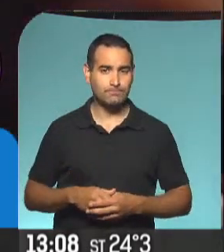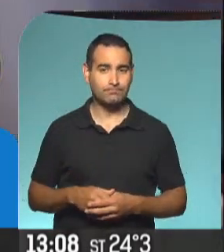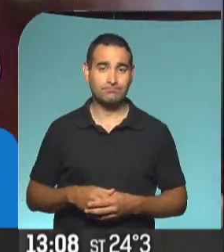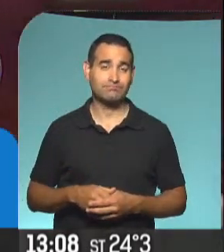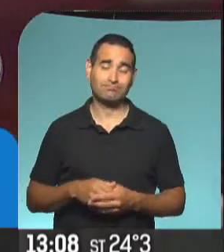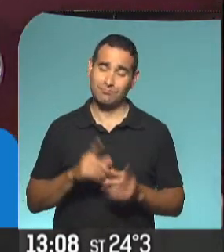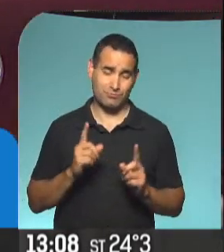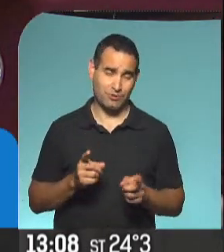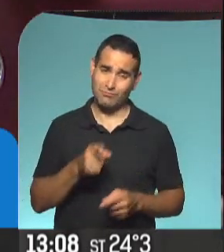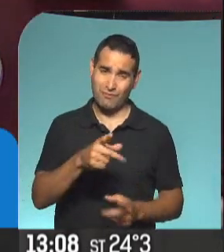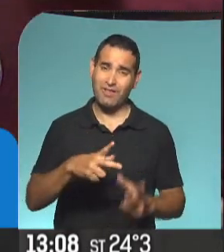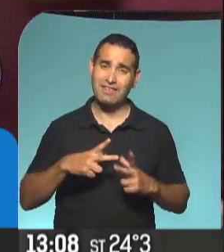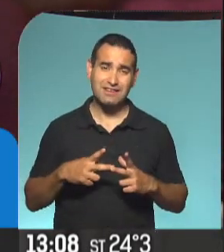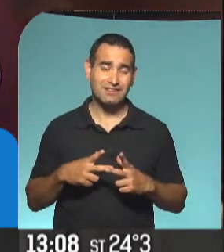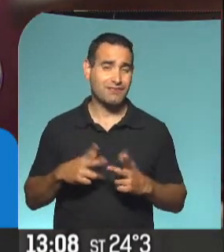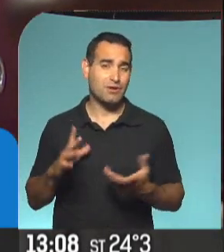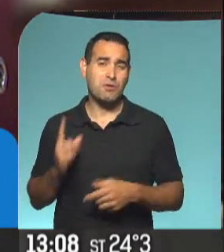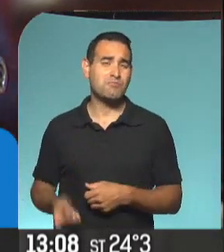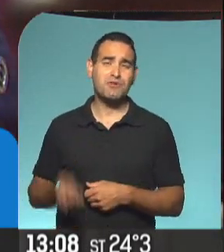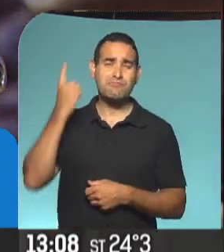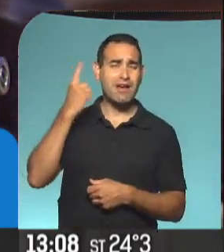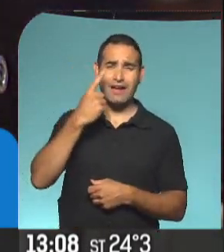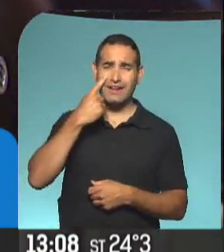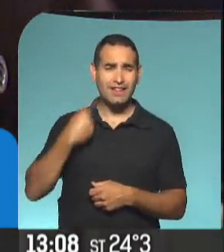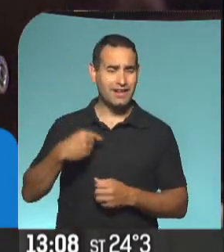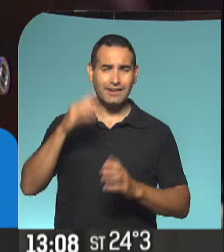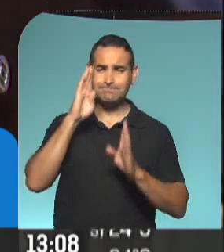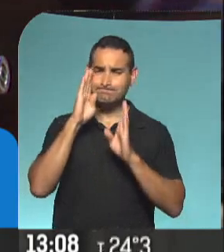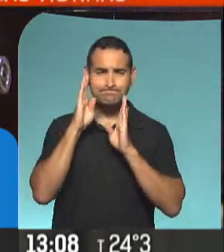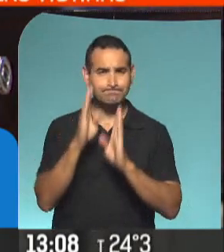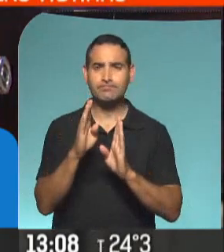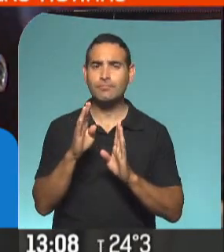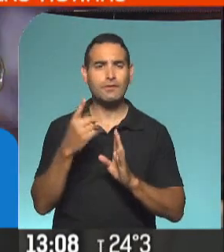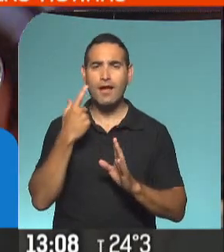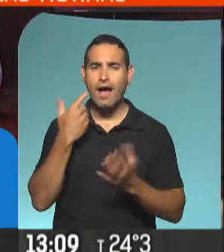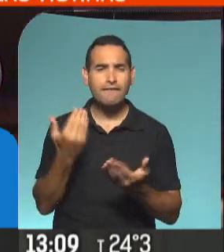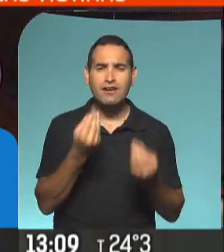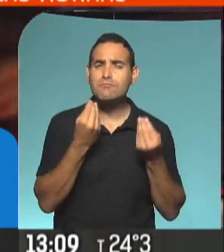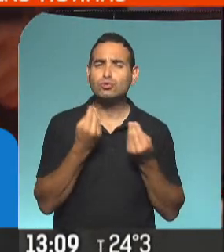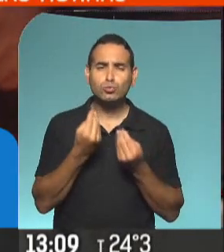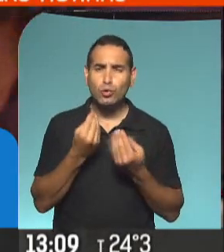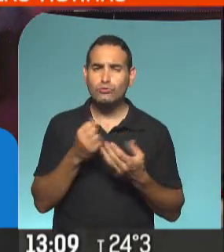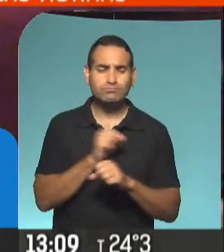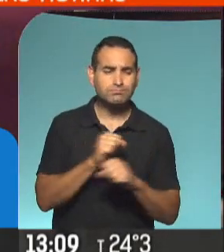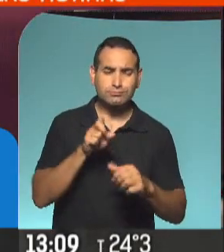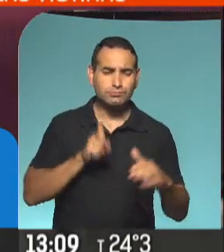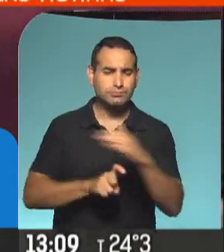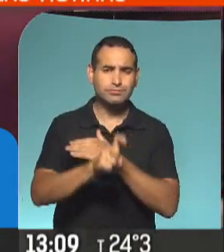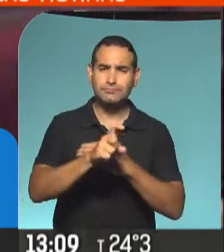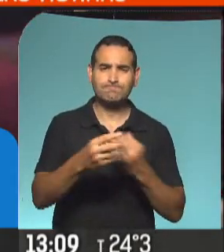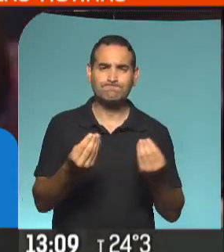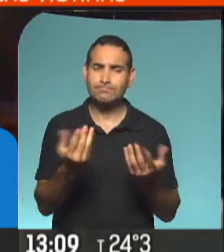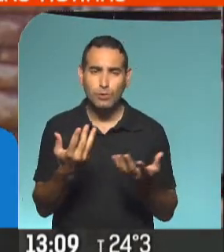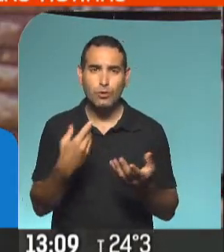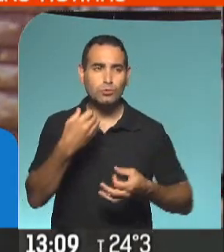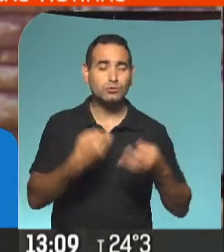lo que vos describís. Nosotros desde el primer día nos abocamos a esto, a averiguar qué es lo que pasó, a la justicia.